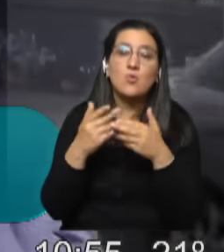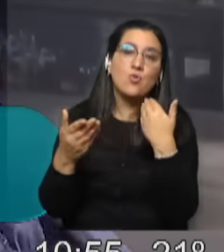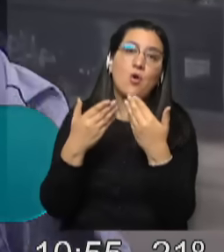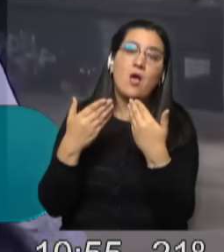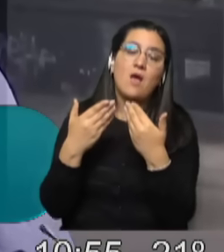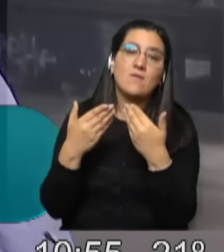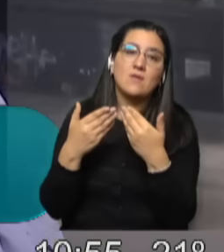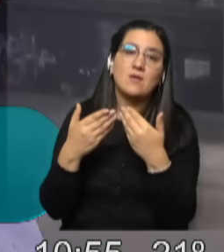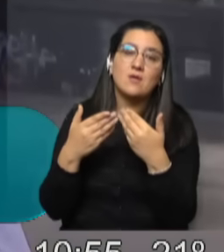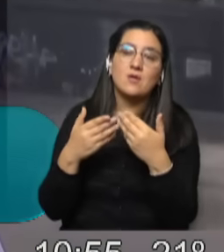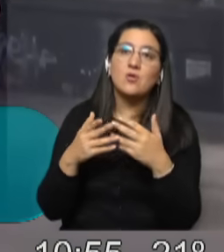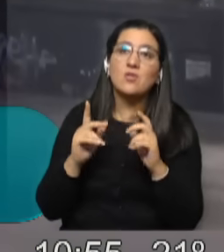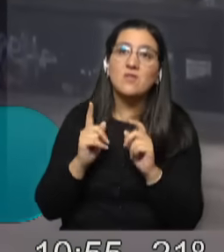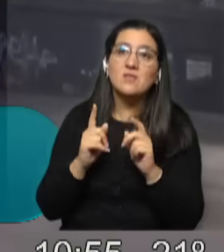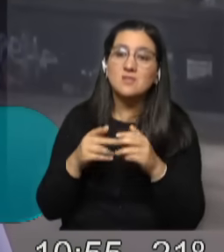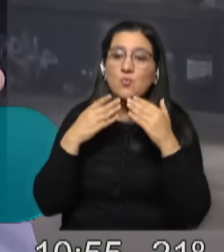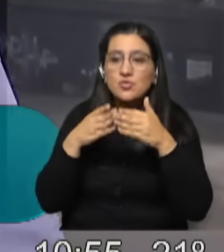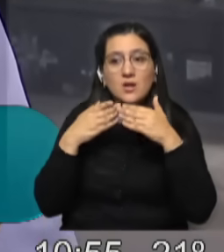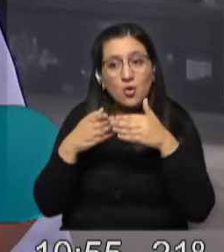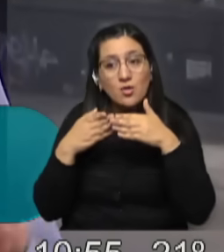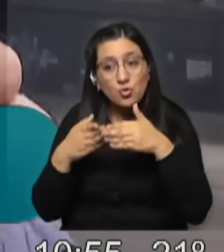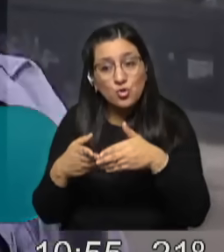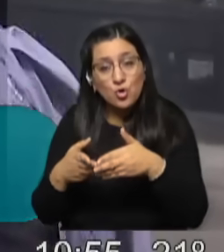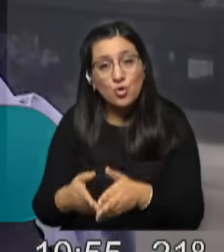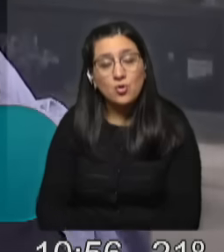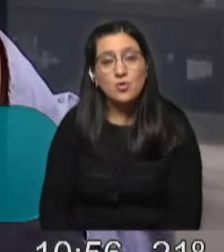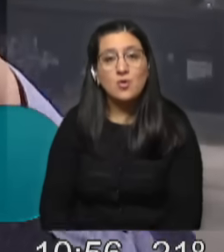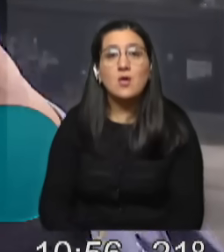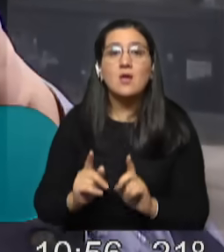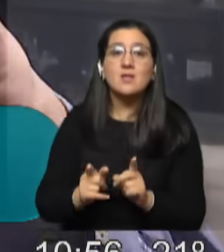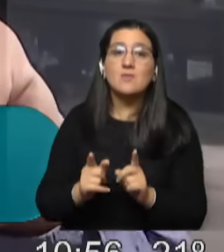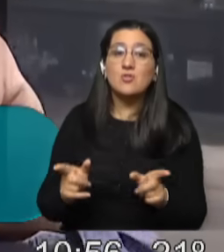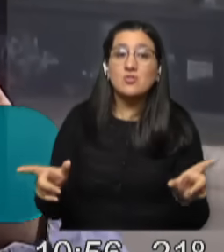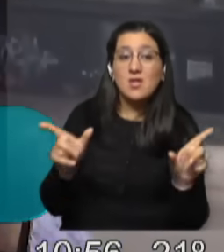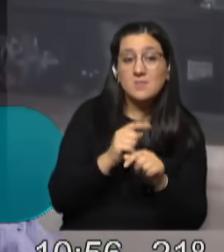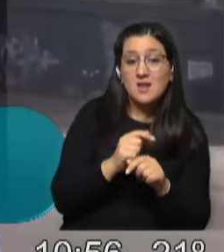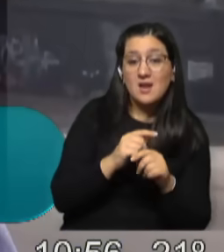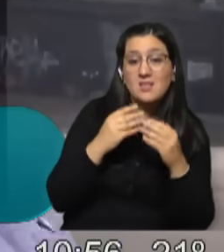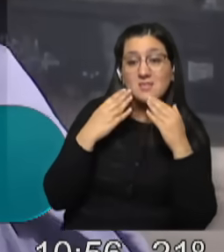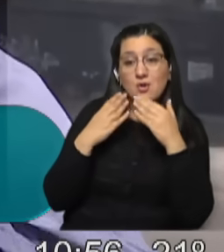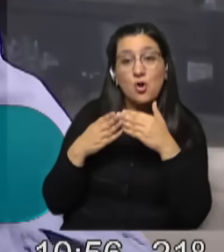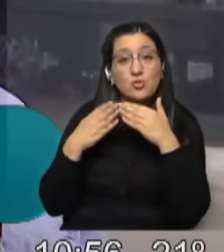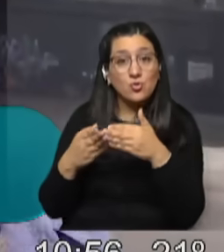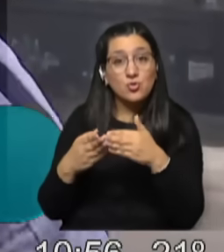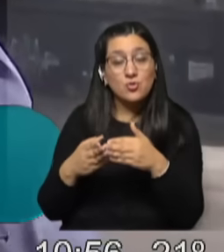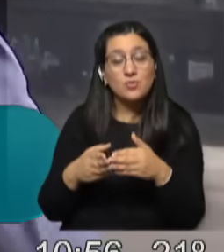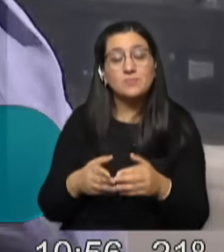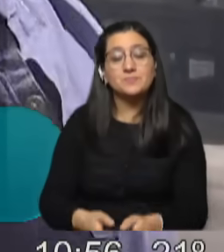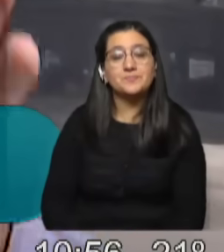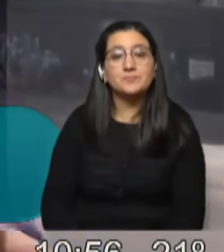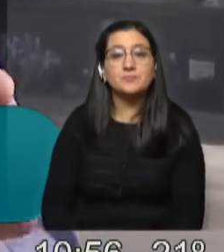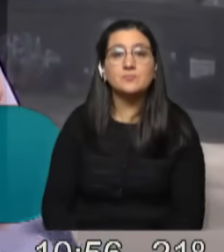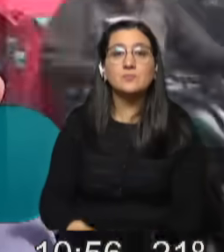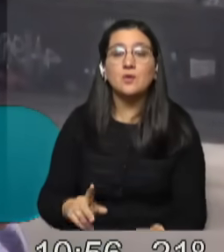abre lo que debió ser un interrogatorio al presidente de la República como cuando cierra el interrogatorio al presidente, que, como tú decías,